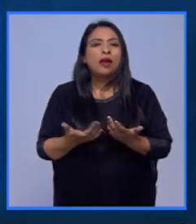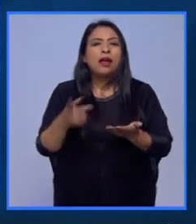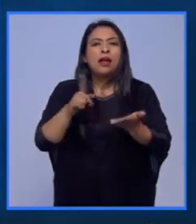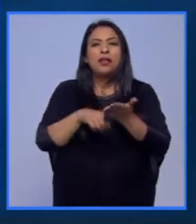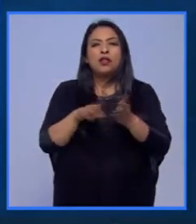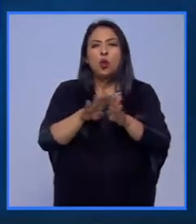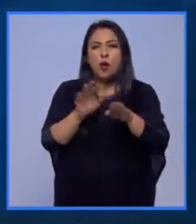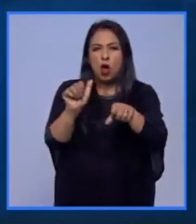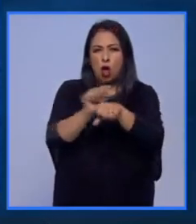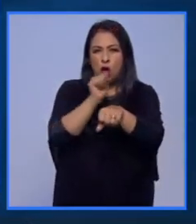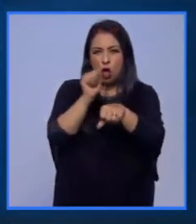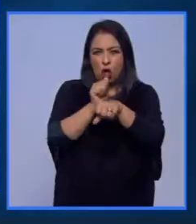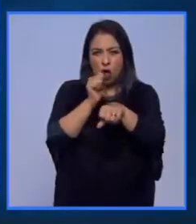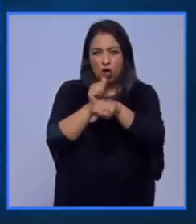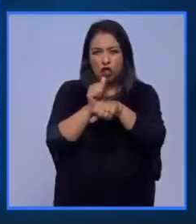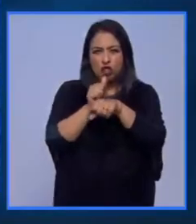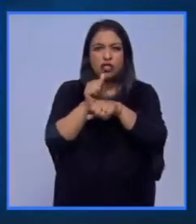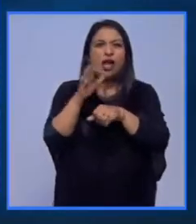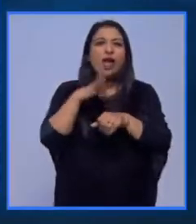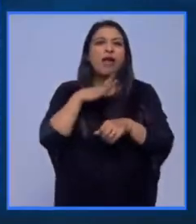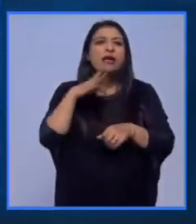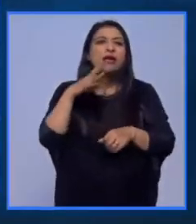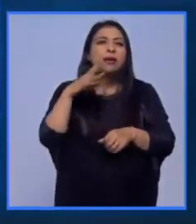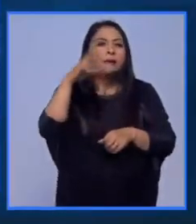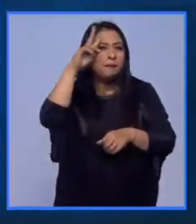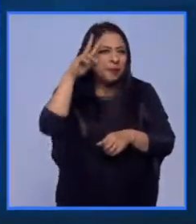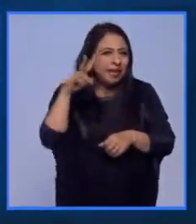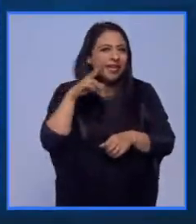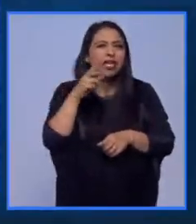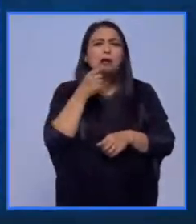con un coche, ahí van la Virgen, el niño, muy a gusto.